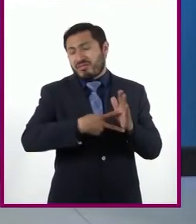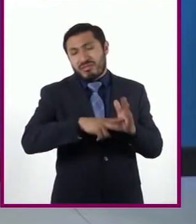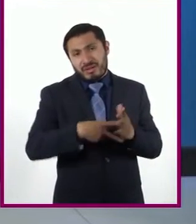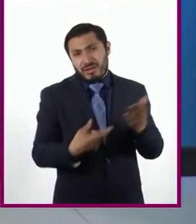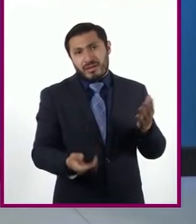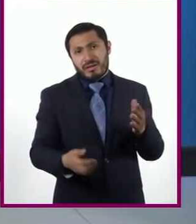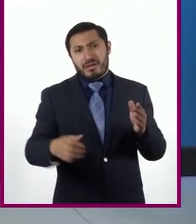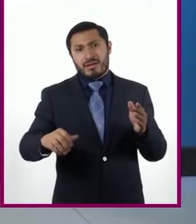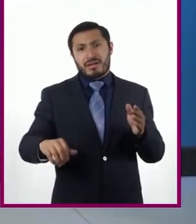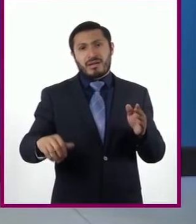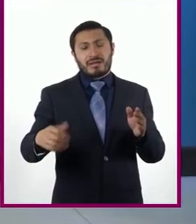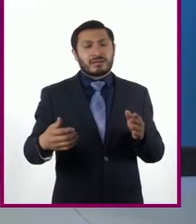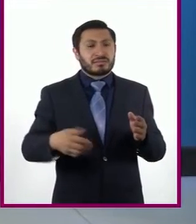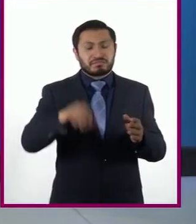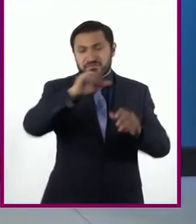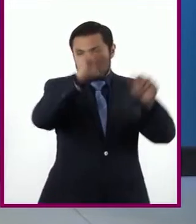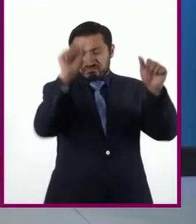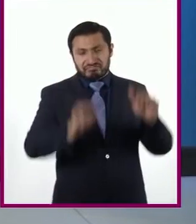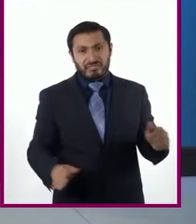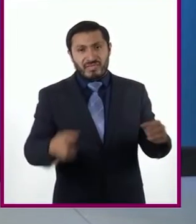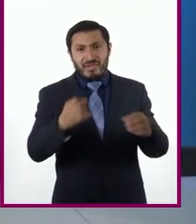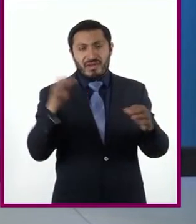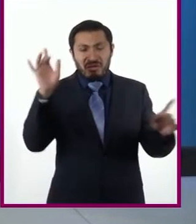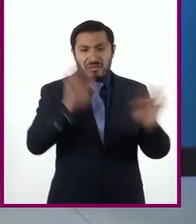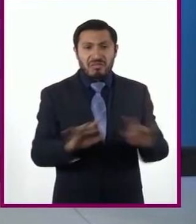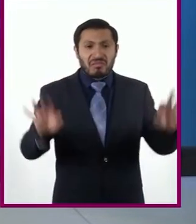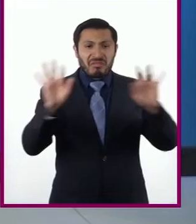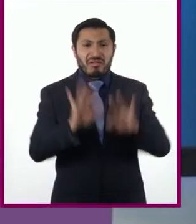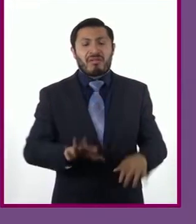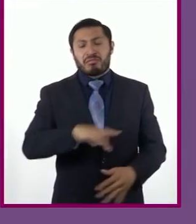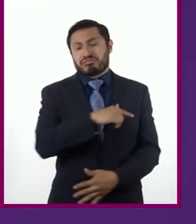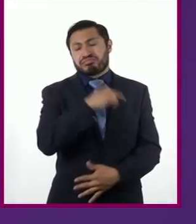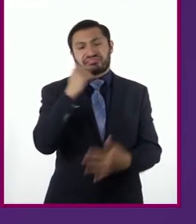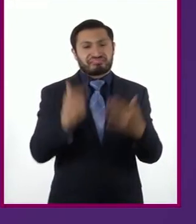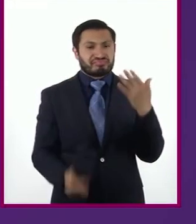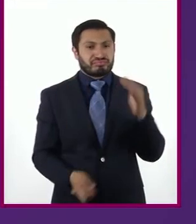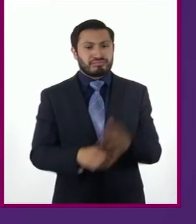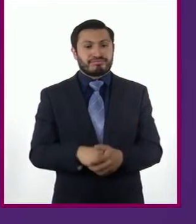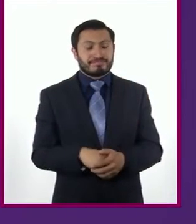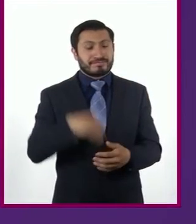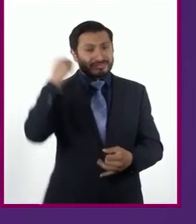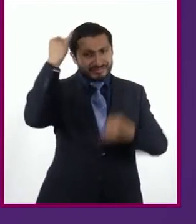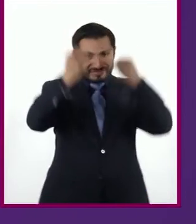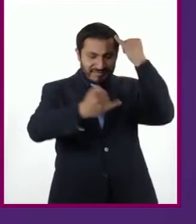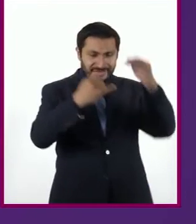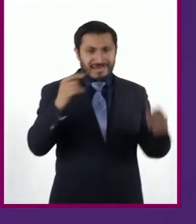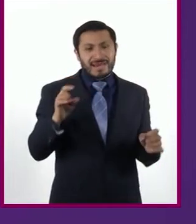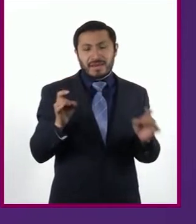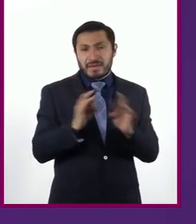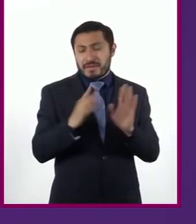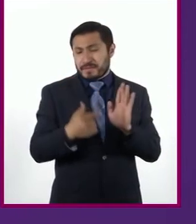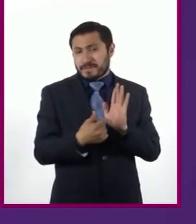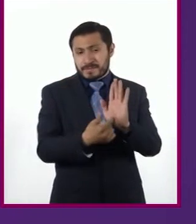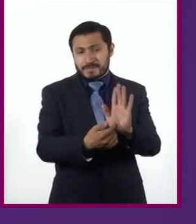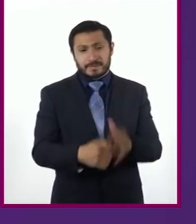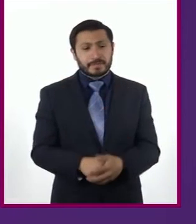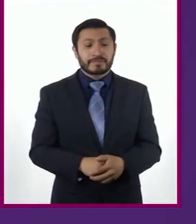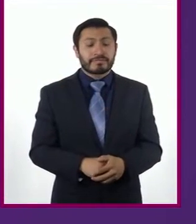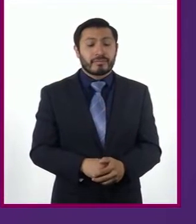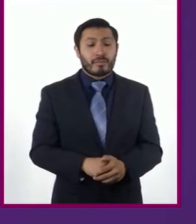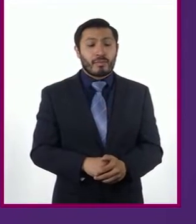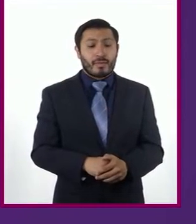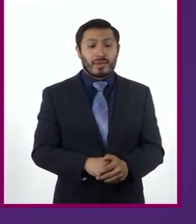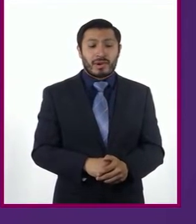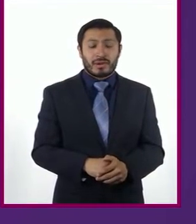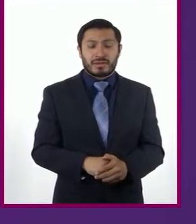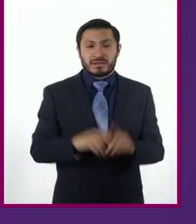la arquitectura, el arte, la informática, etc. Imaginemos la siguiente situación. En este